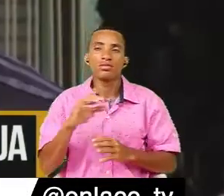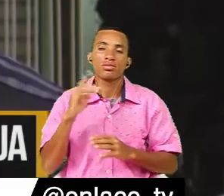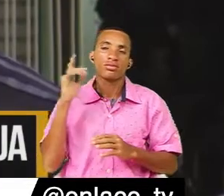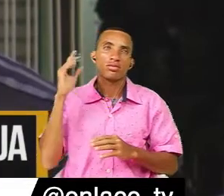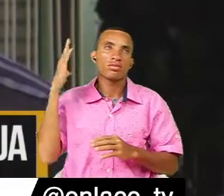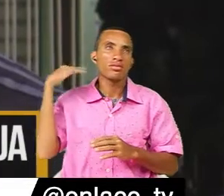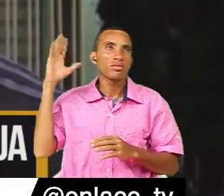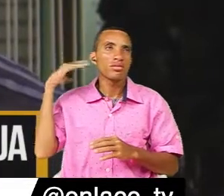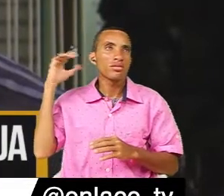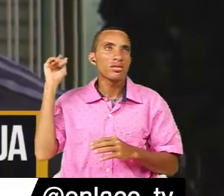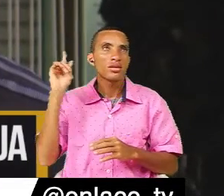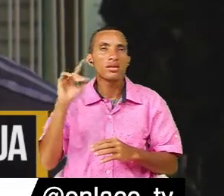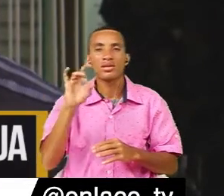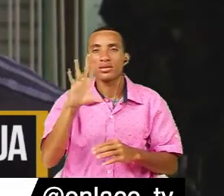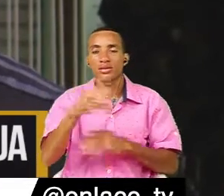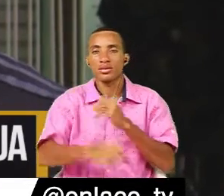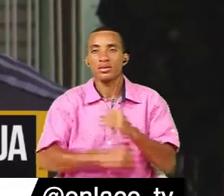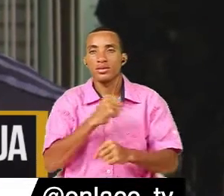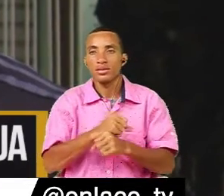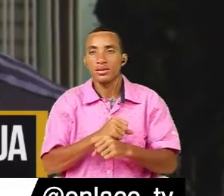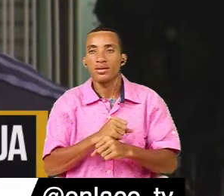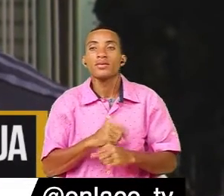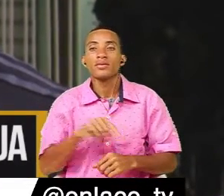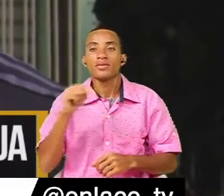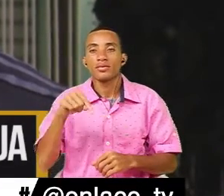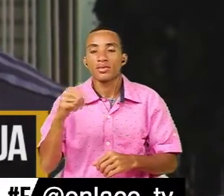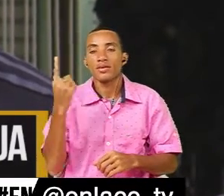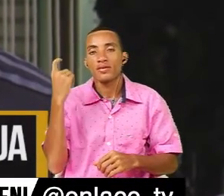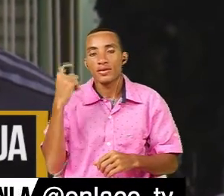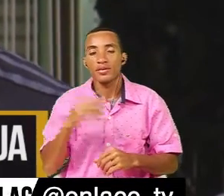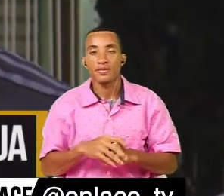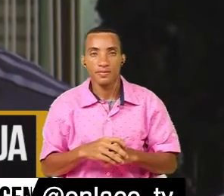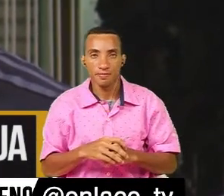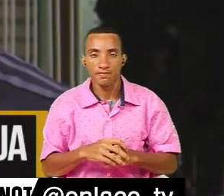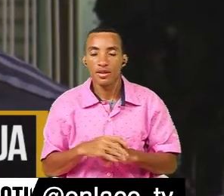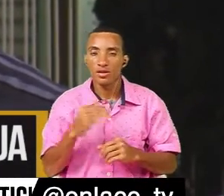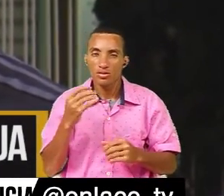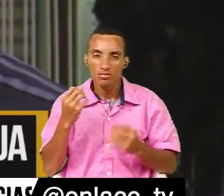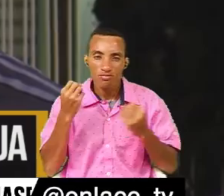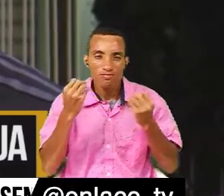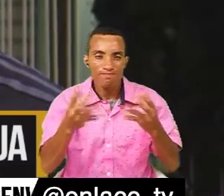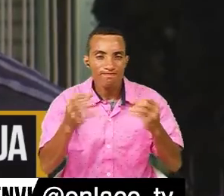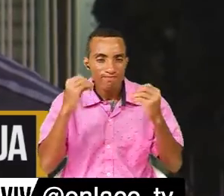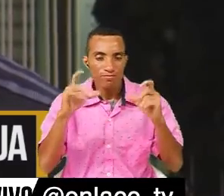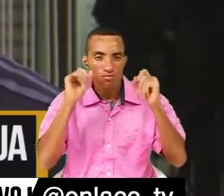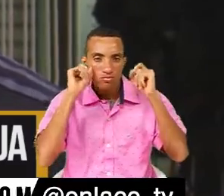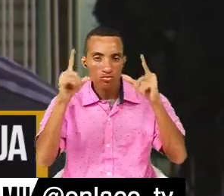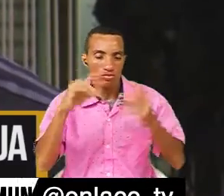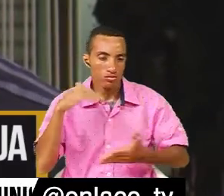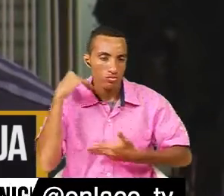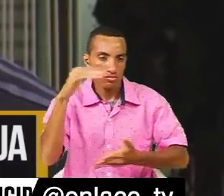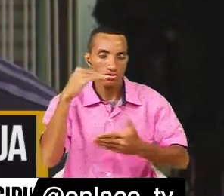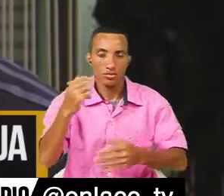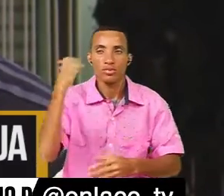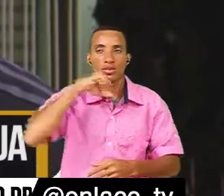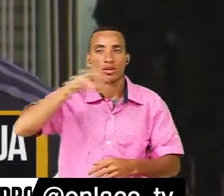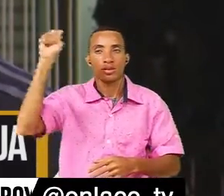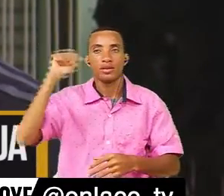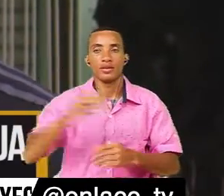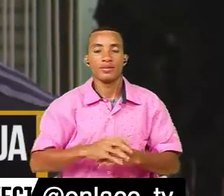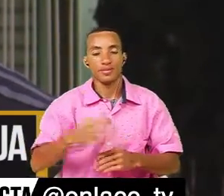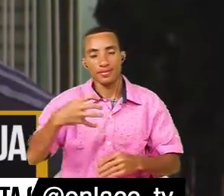15 años no se juega esta modalidad en la ciudad. Entonces se le da muchos premios a los ganadores y trofeos que lo ameritan como los grandes